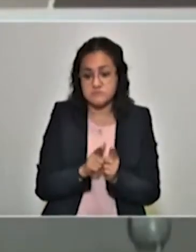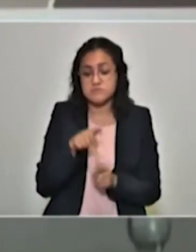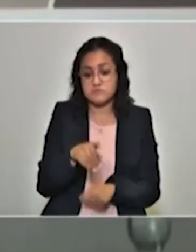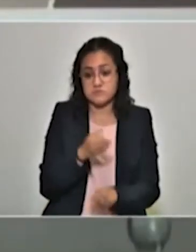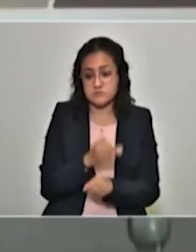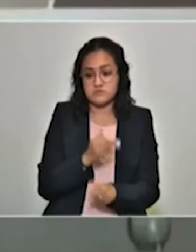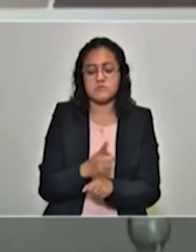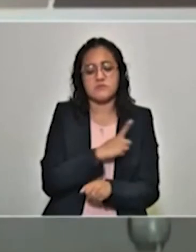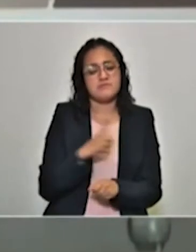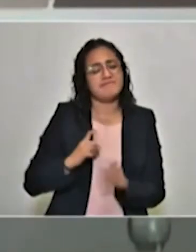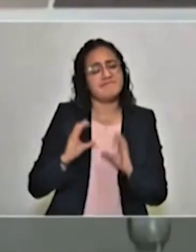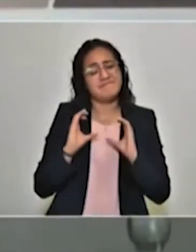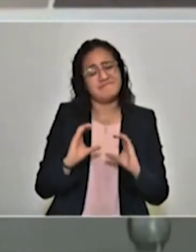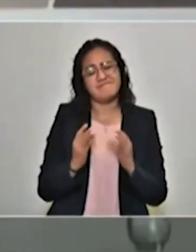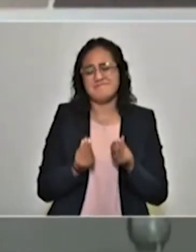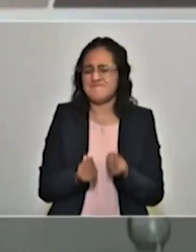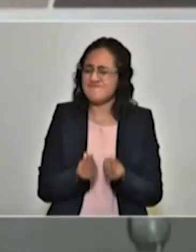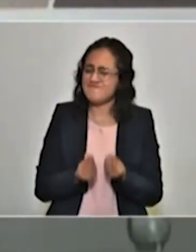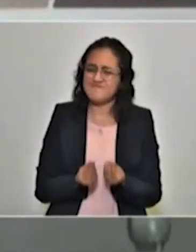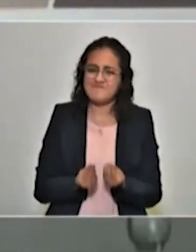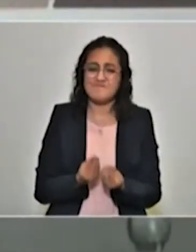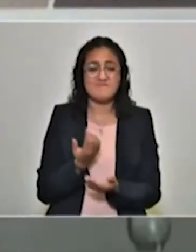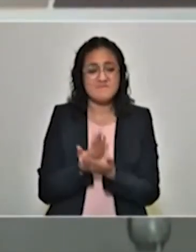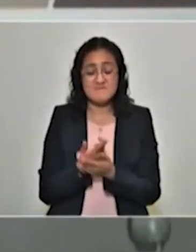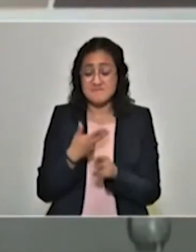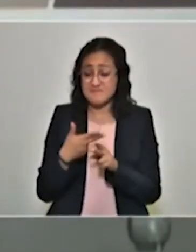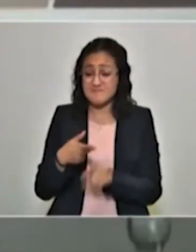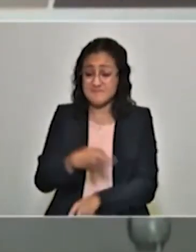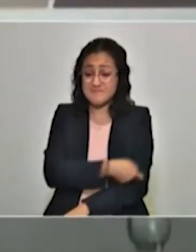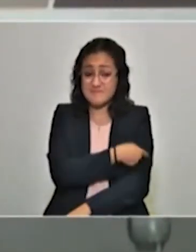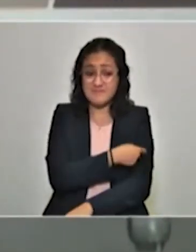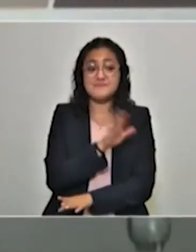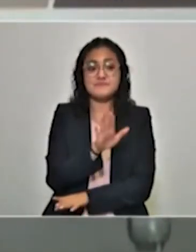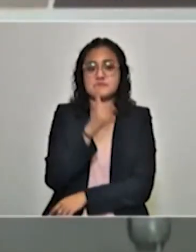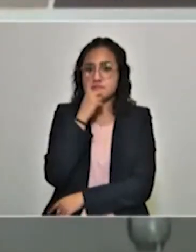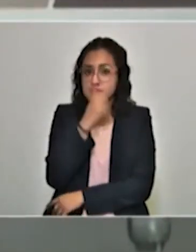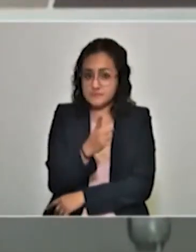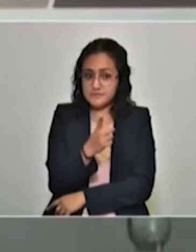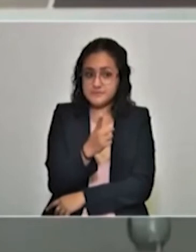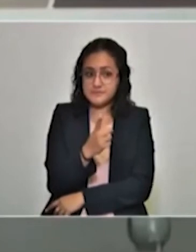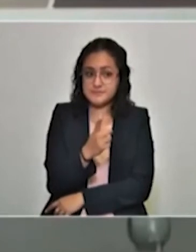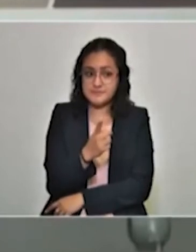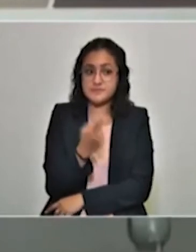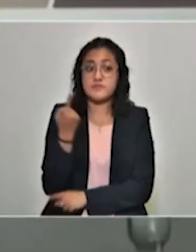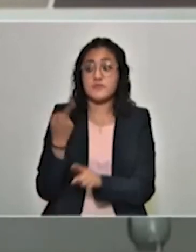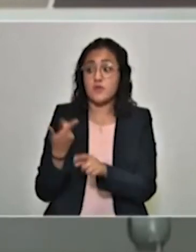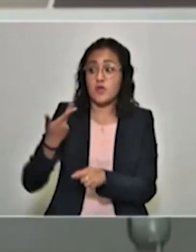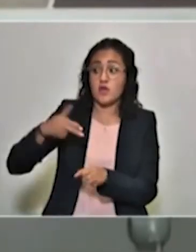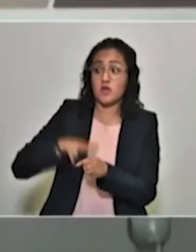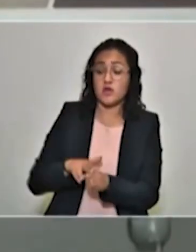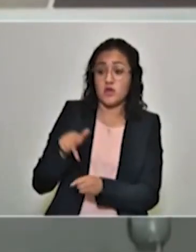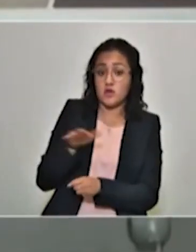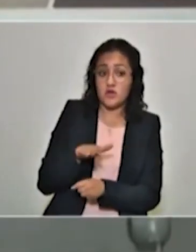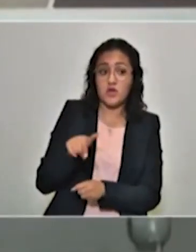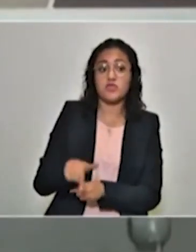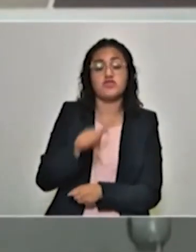condiciones se debe de cuidar muchísimo y esperar la vacuna. Y también comentarte, Jaime, que de los hospitalizados